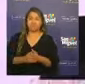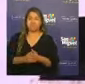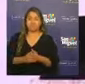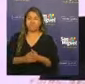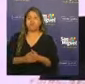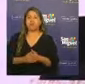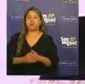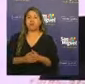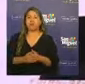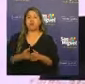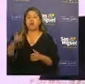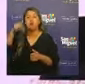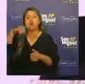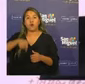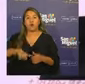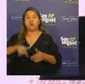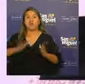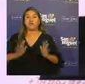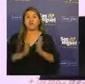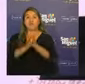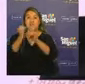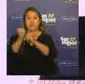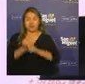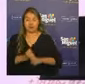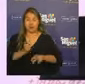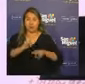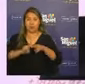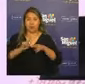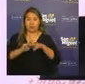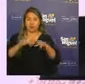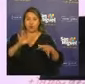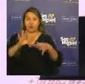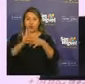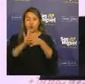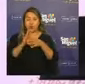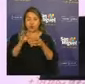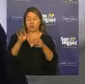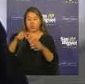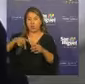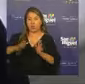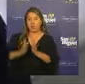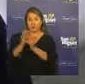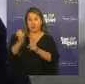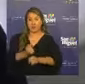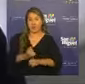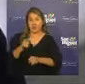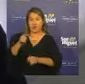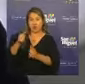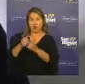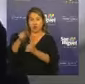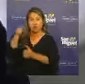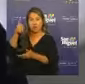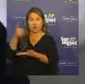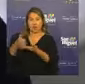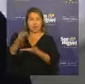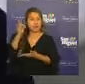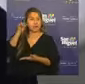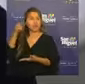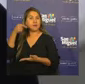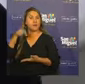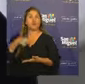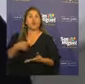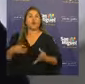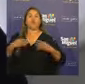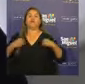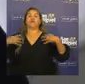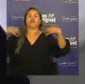licencia porque hoy día vamos a hablar de San Miguel y de lo que hemos hecho junto con el municipio y con la alcaldesa, pero quiero decirles que nosotros hemos asumido como gobierno regional, y